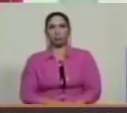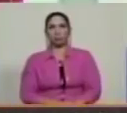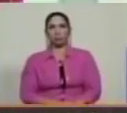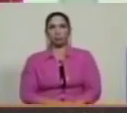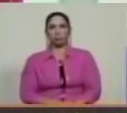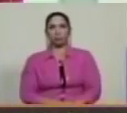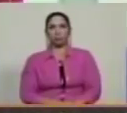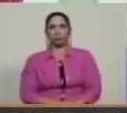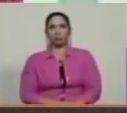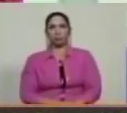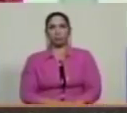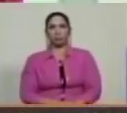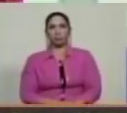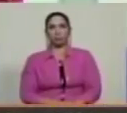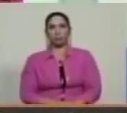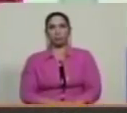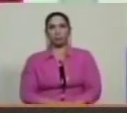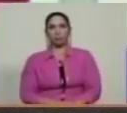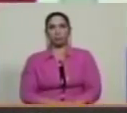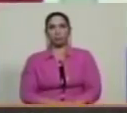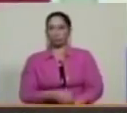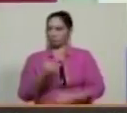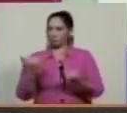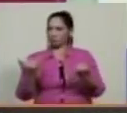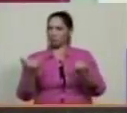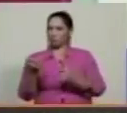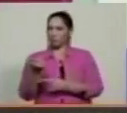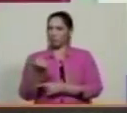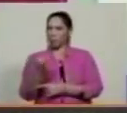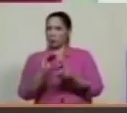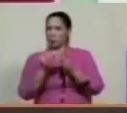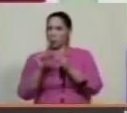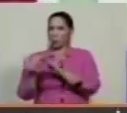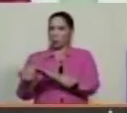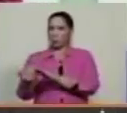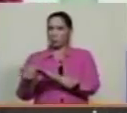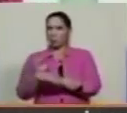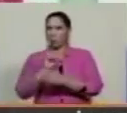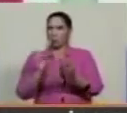Uno, ya hay ahorita, ¿cuántos consejos comunales?